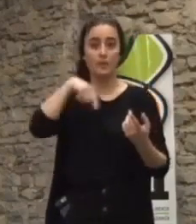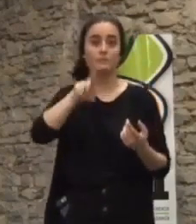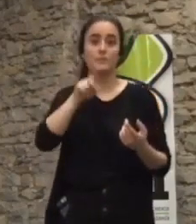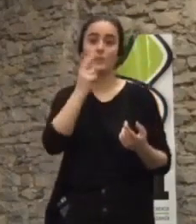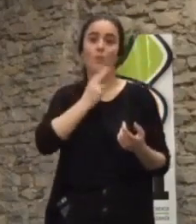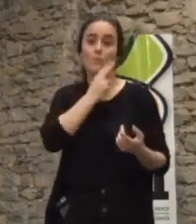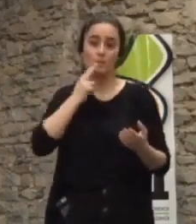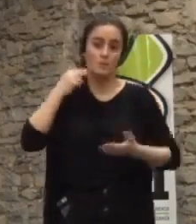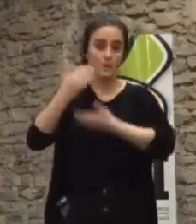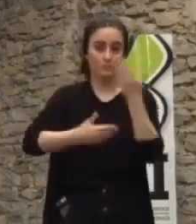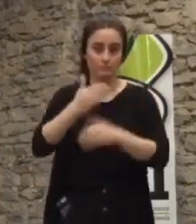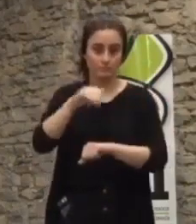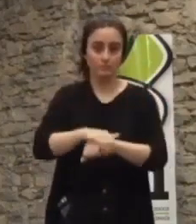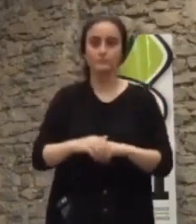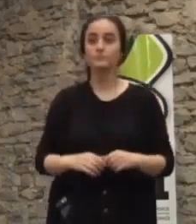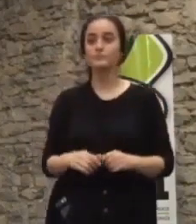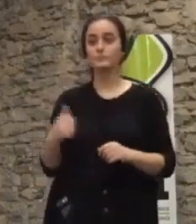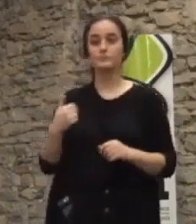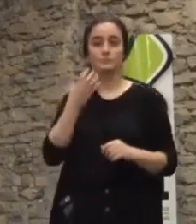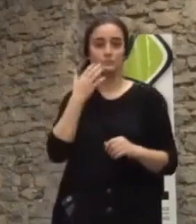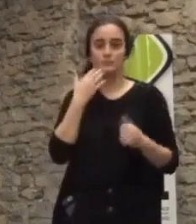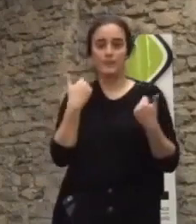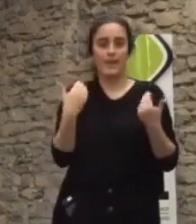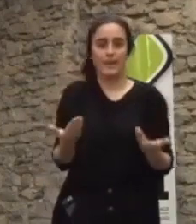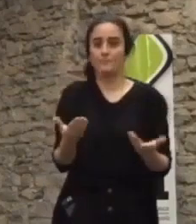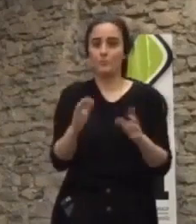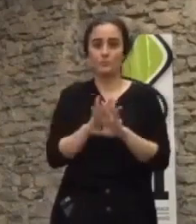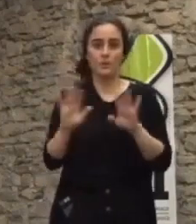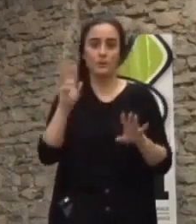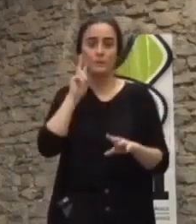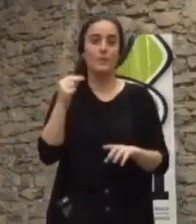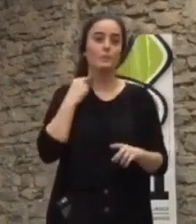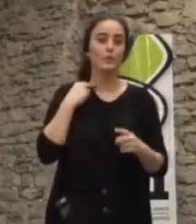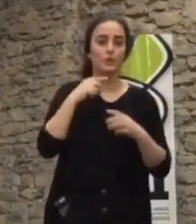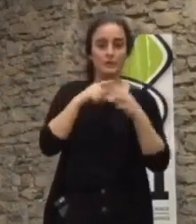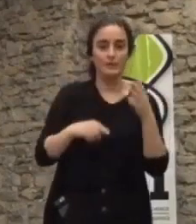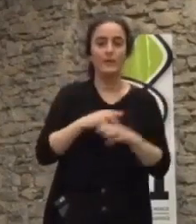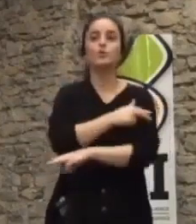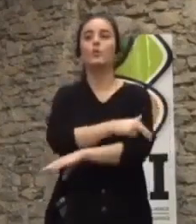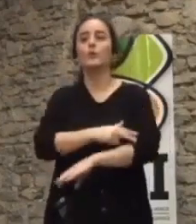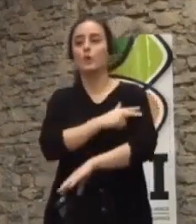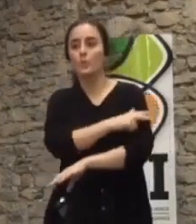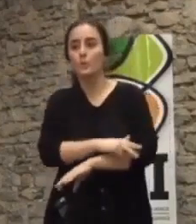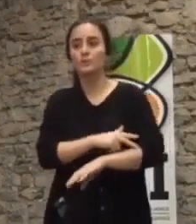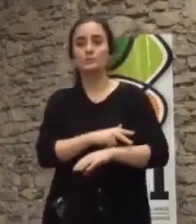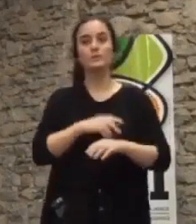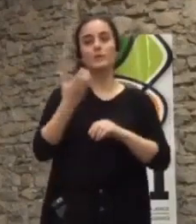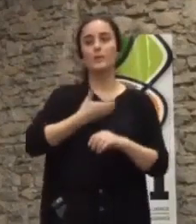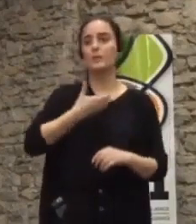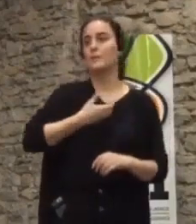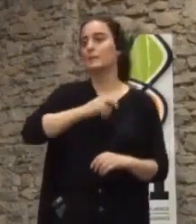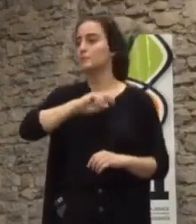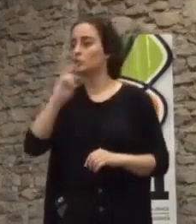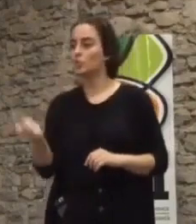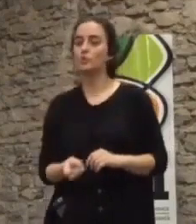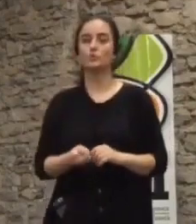llevar a cabo. Entonces, bueno, esta es una pequeña muestra. Como veis, están las tres diputaciones, Gobierno Vasco, diferentes